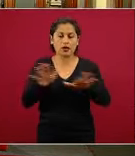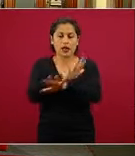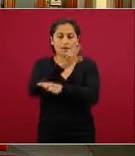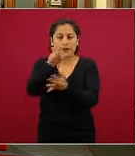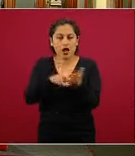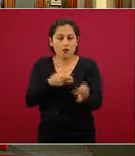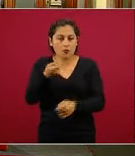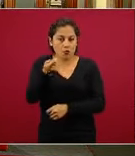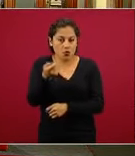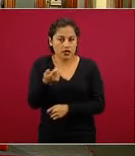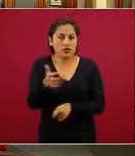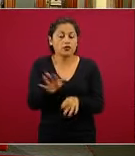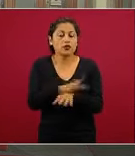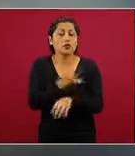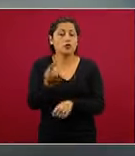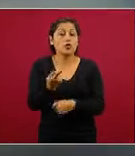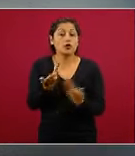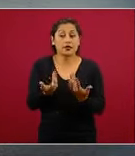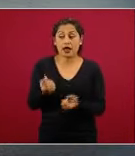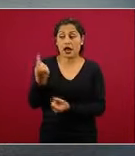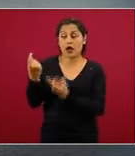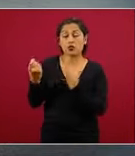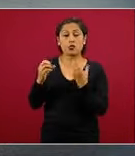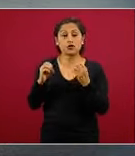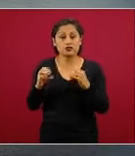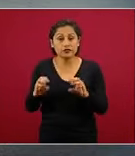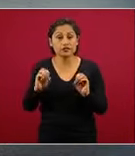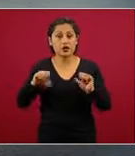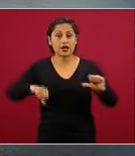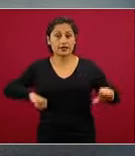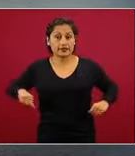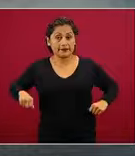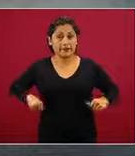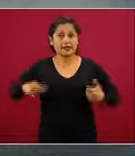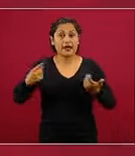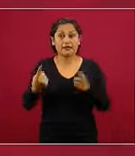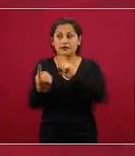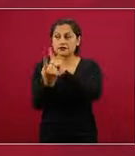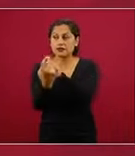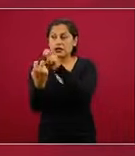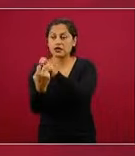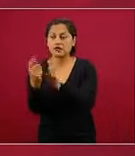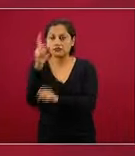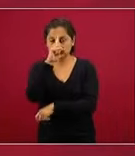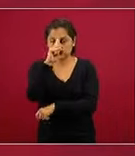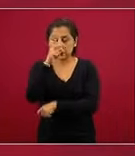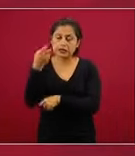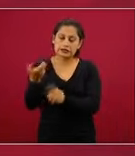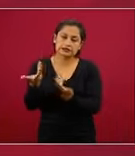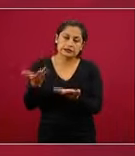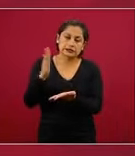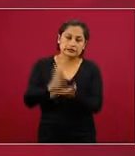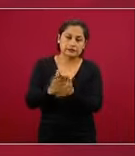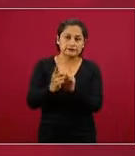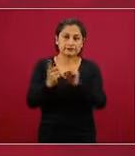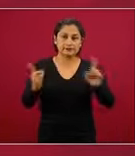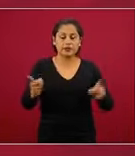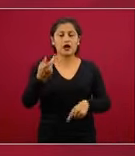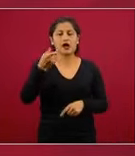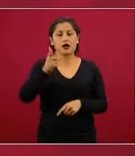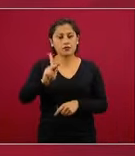limitar las actividades que implicaban en su momento contacto entre personas, pero ha seguido la estructuración de